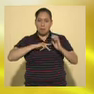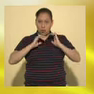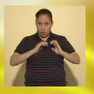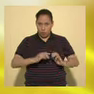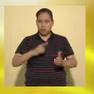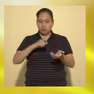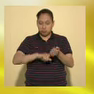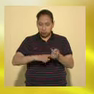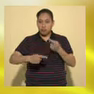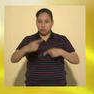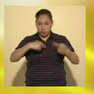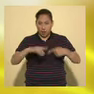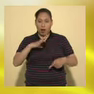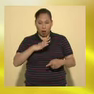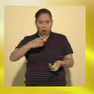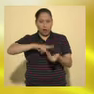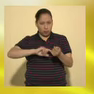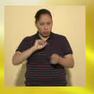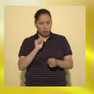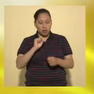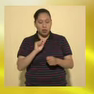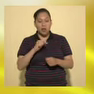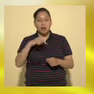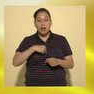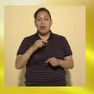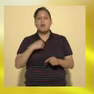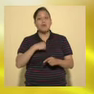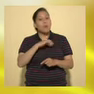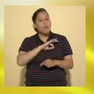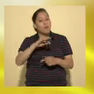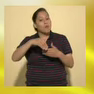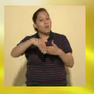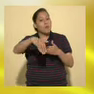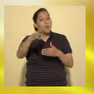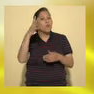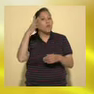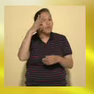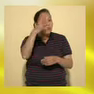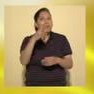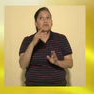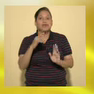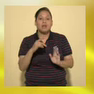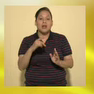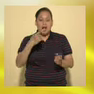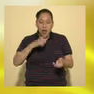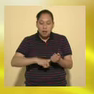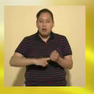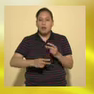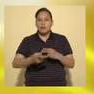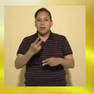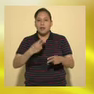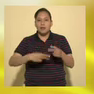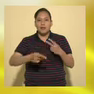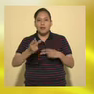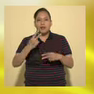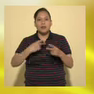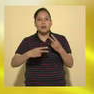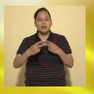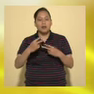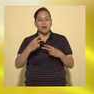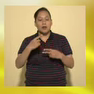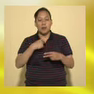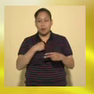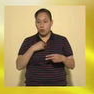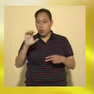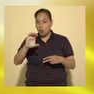para producir sintetizar o... metabolizar este aminoácido, y entonces yo no puedo